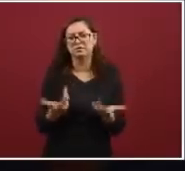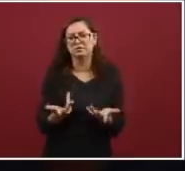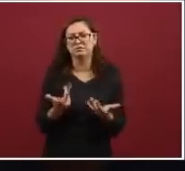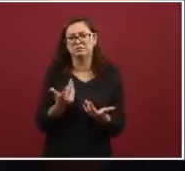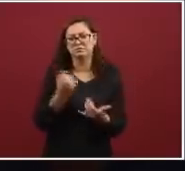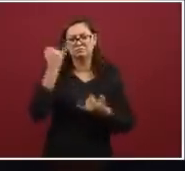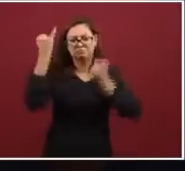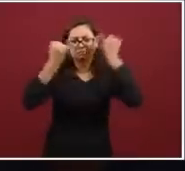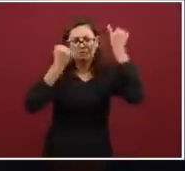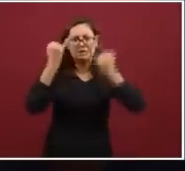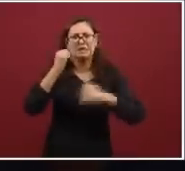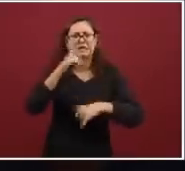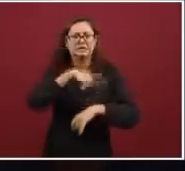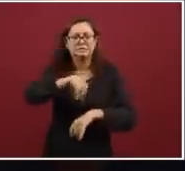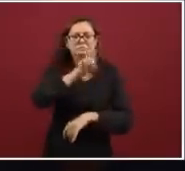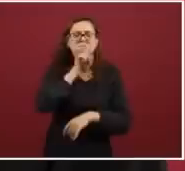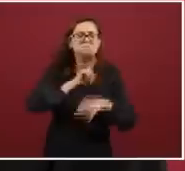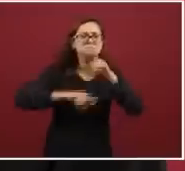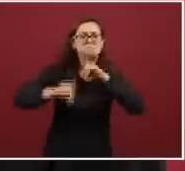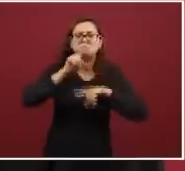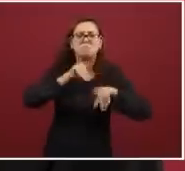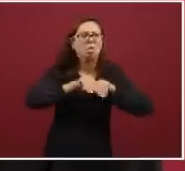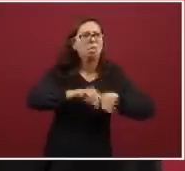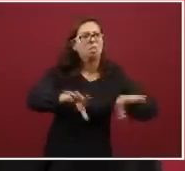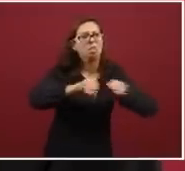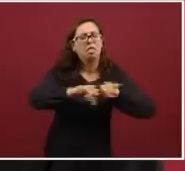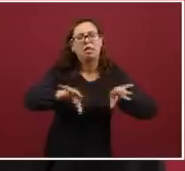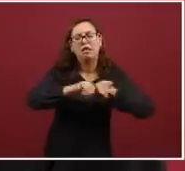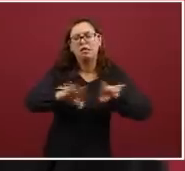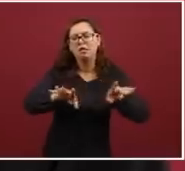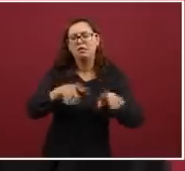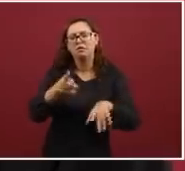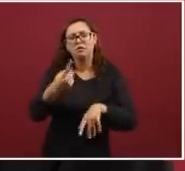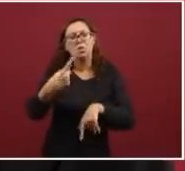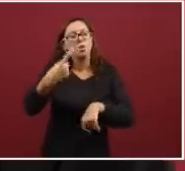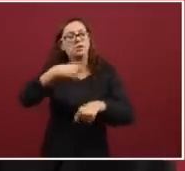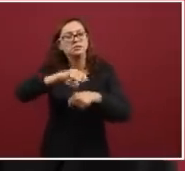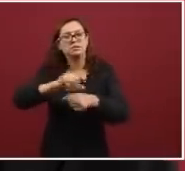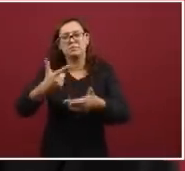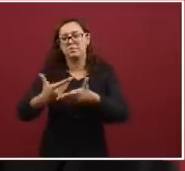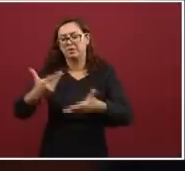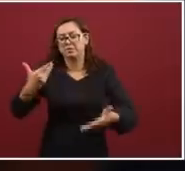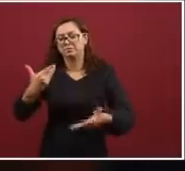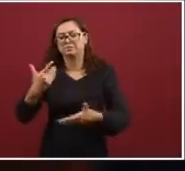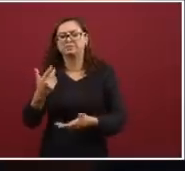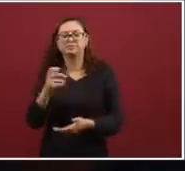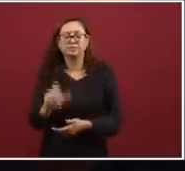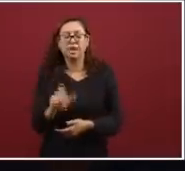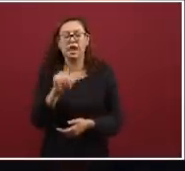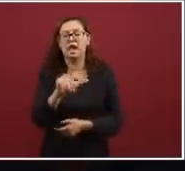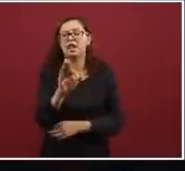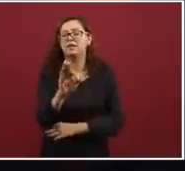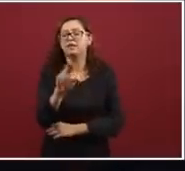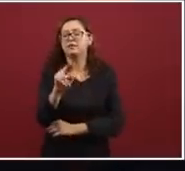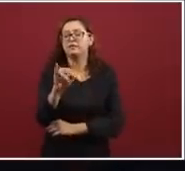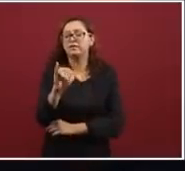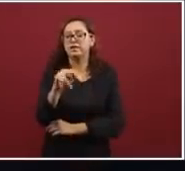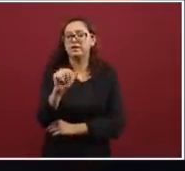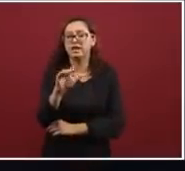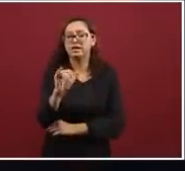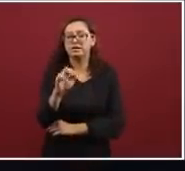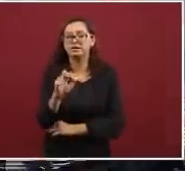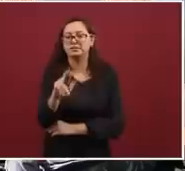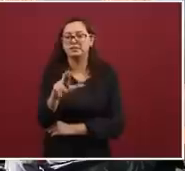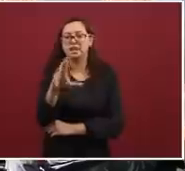espurios, ilegales. Y usted mencionó la semana pasada precisamente el periódico El Financiero y a